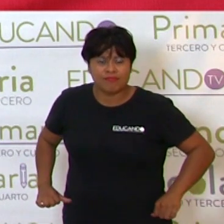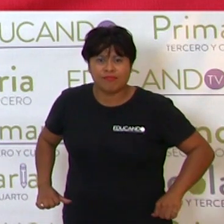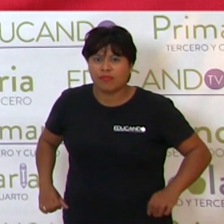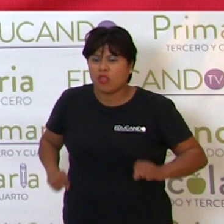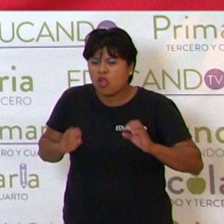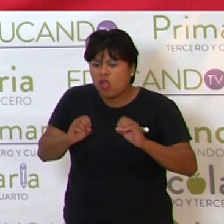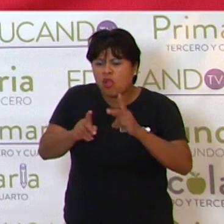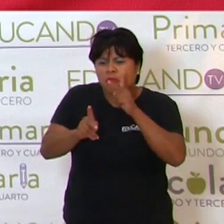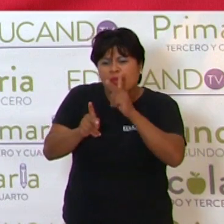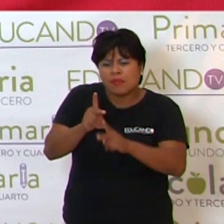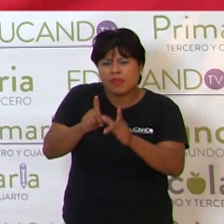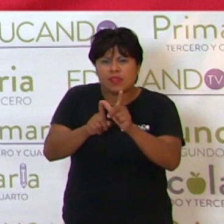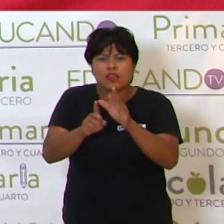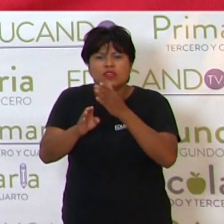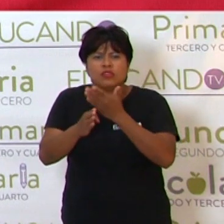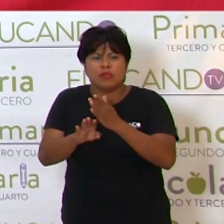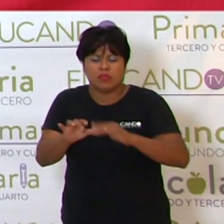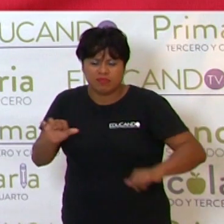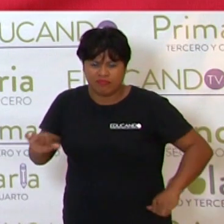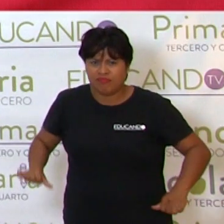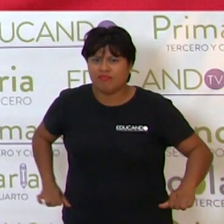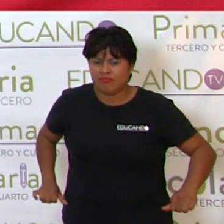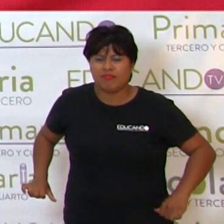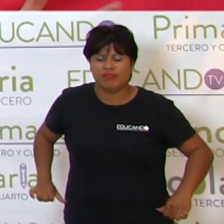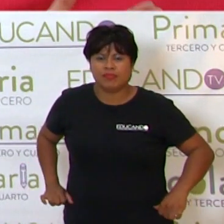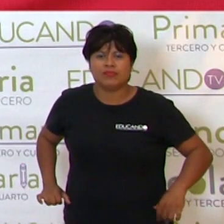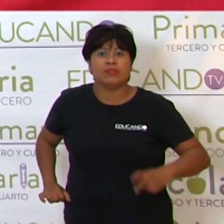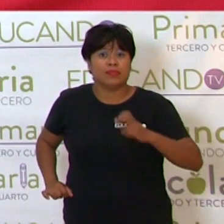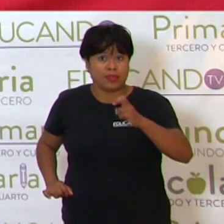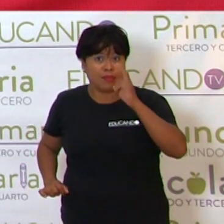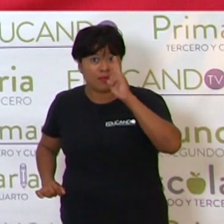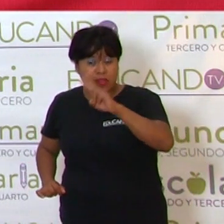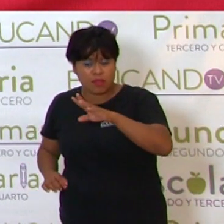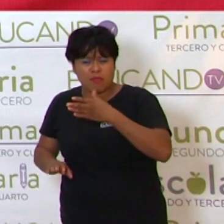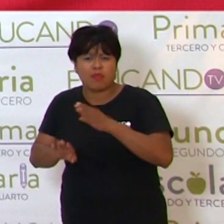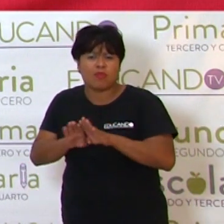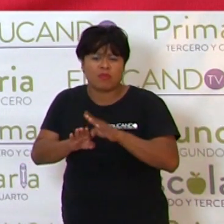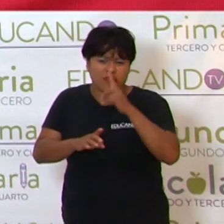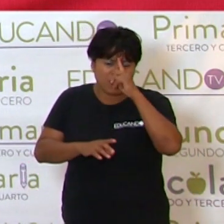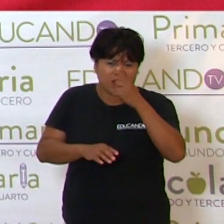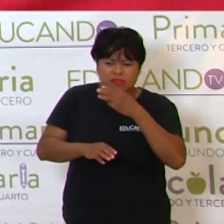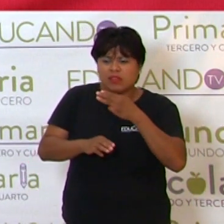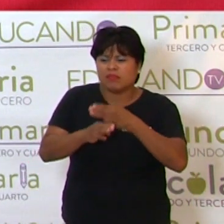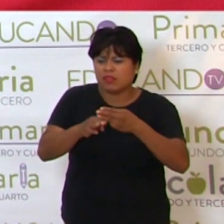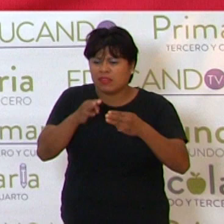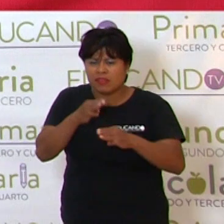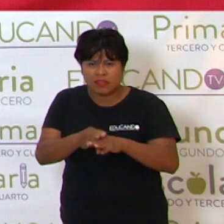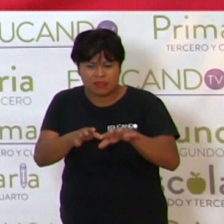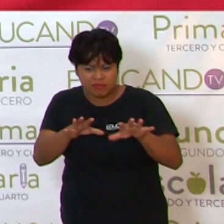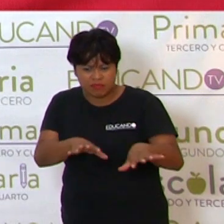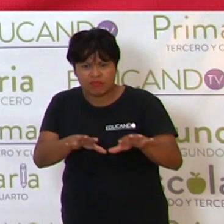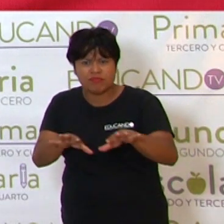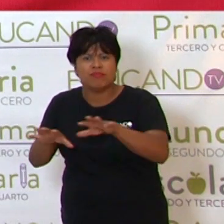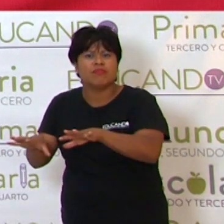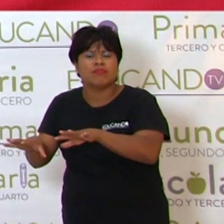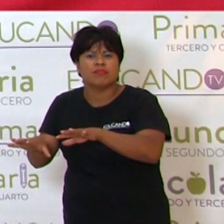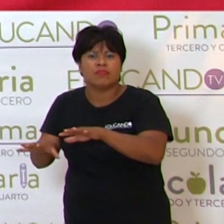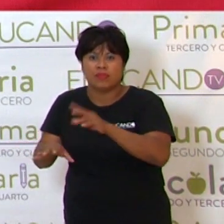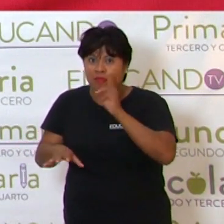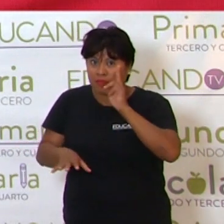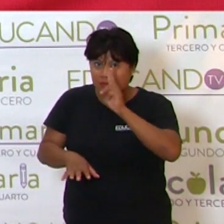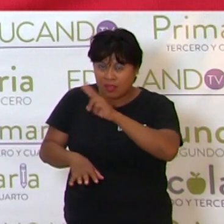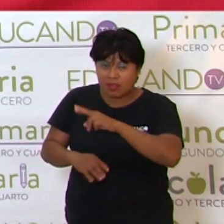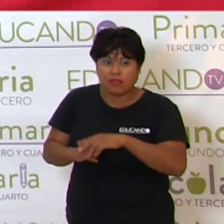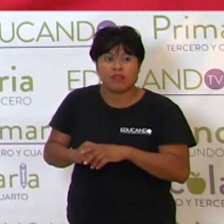o un fragmento de una obra teatral? ¿Se dieron cuenta qué fácil es conseguir utilería? ¿Se dieron